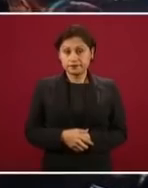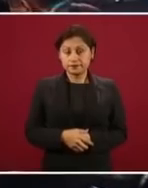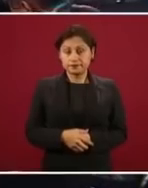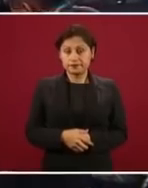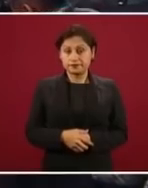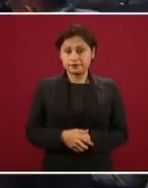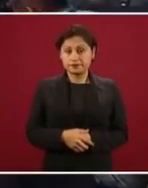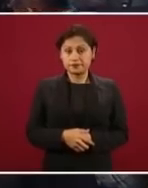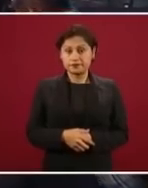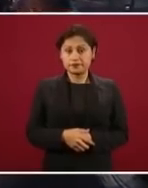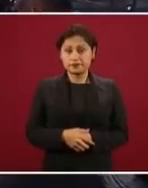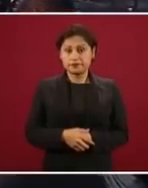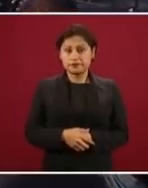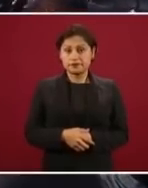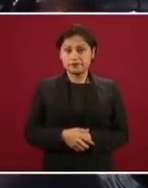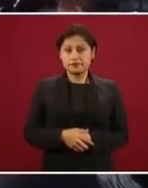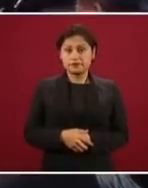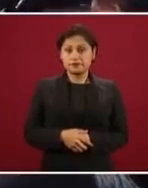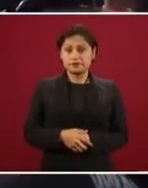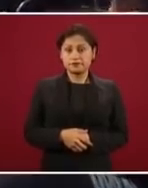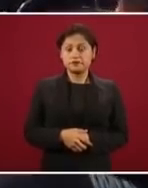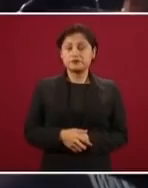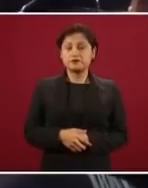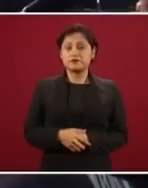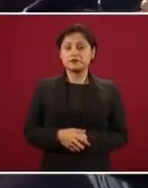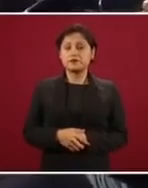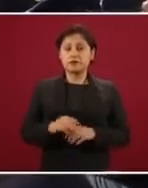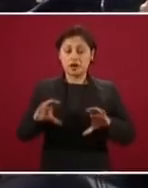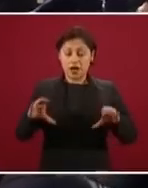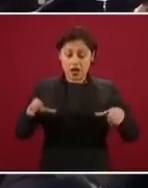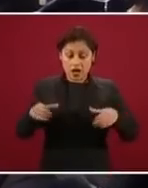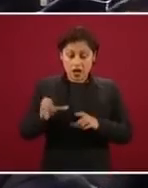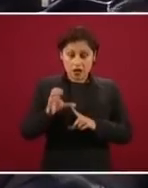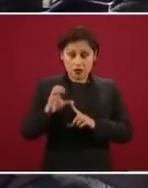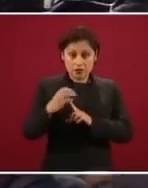la consigna de encarcelarlo